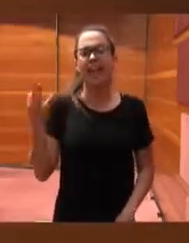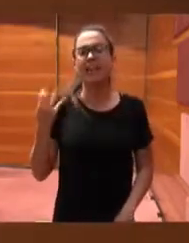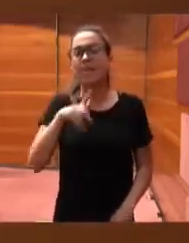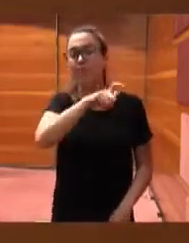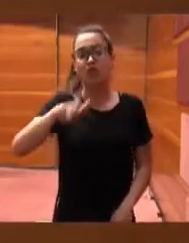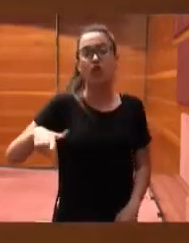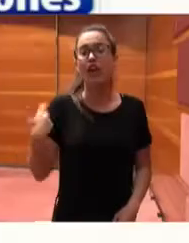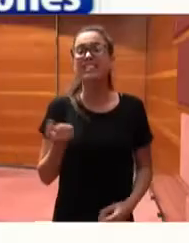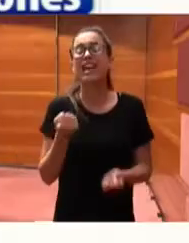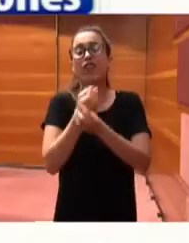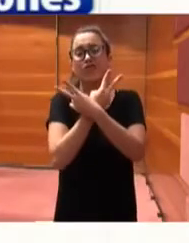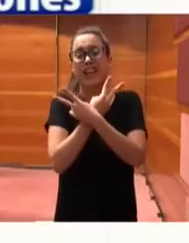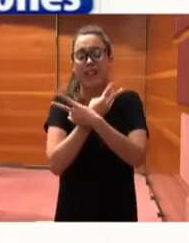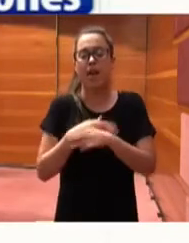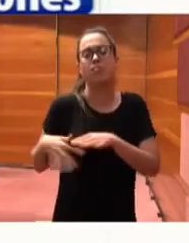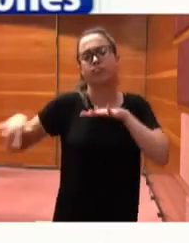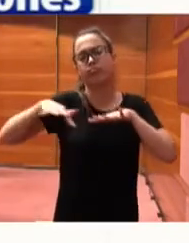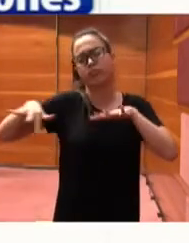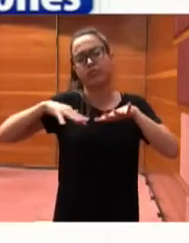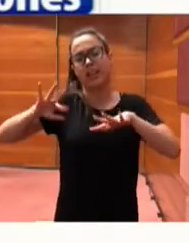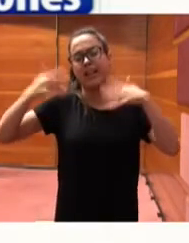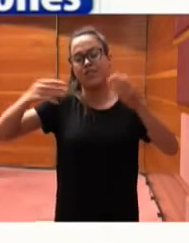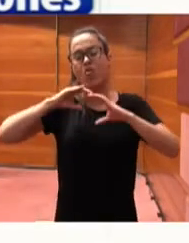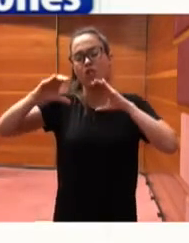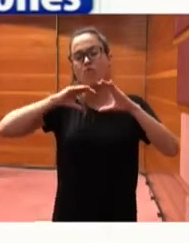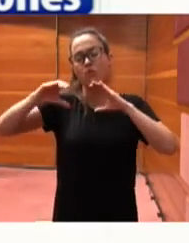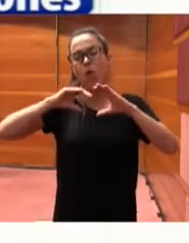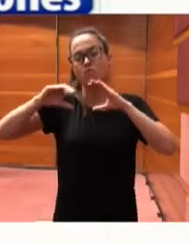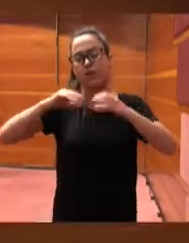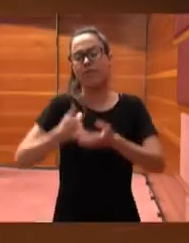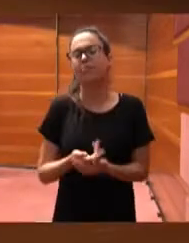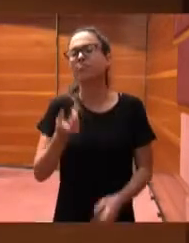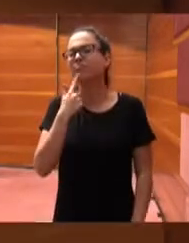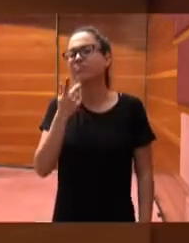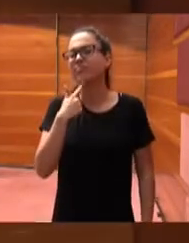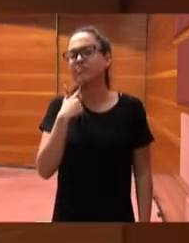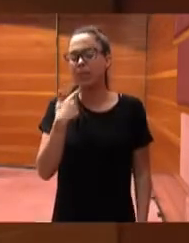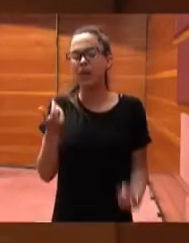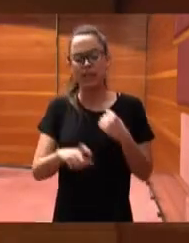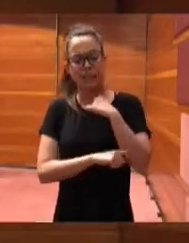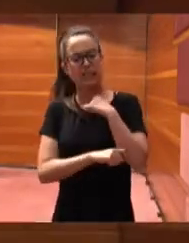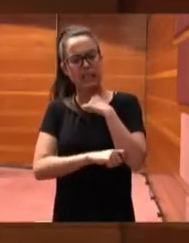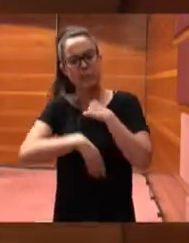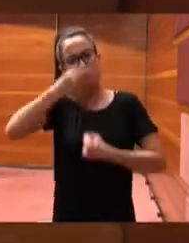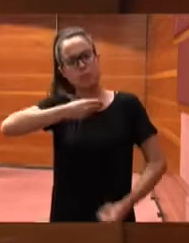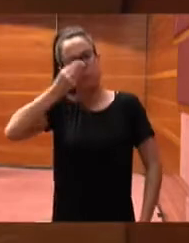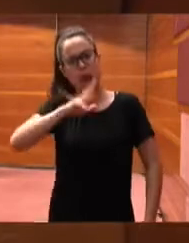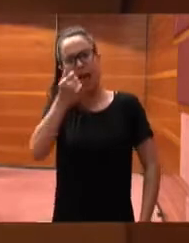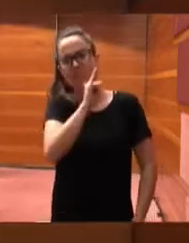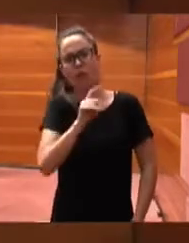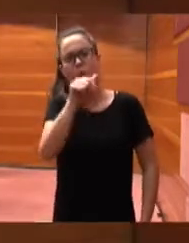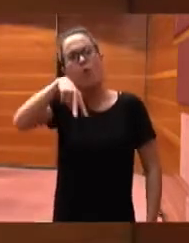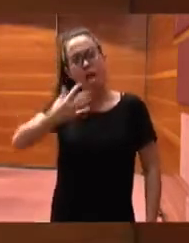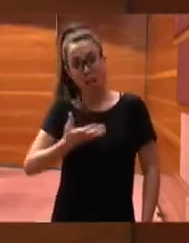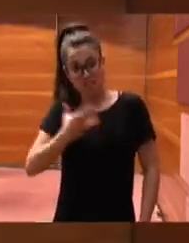hosteleros, ¿no? Por eso desde Comunicación se avaló mucho y se defendió esta táctica que utilizó Azkuna, no sé si lo